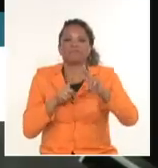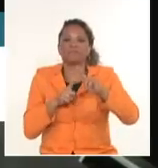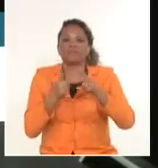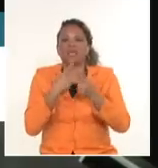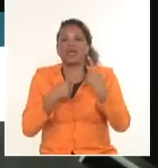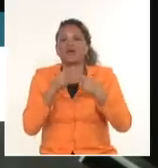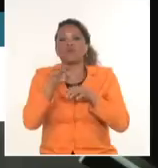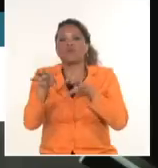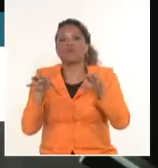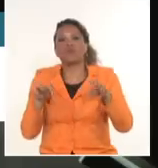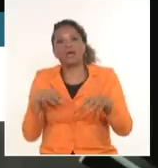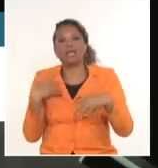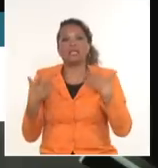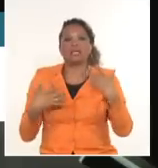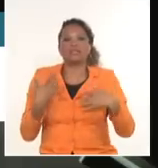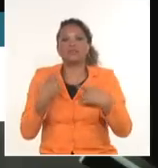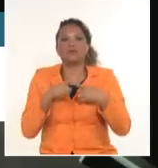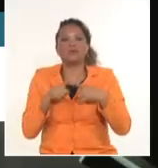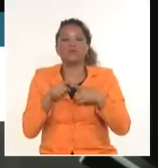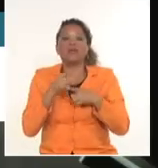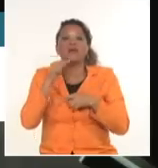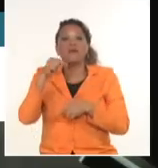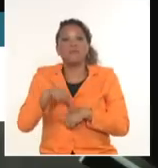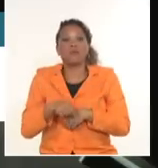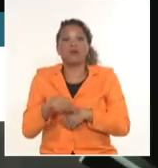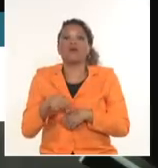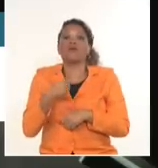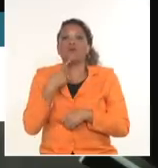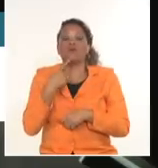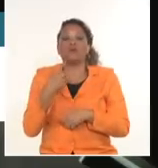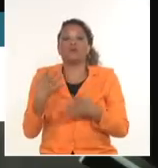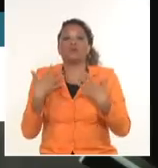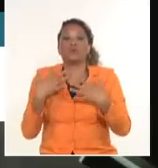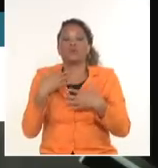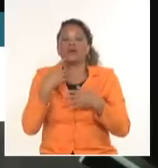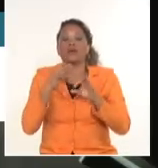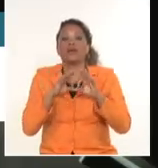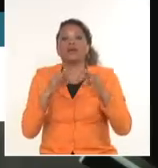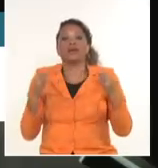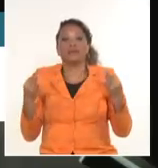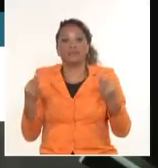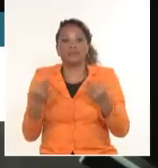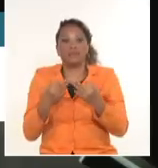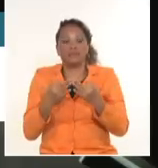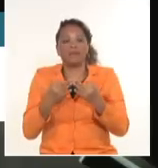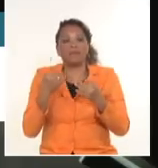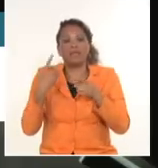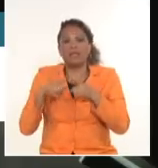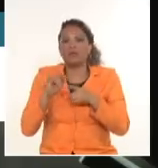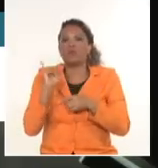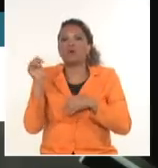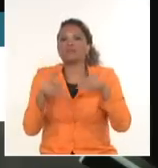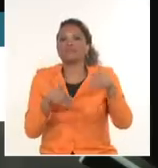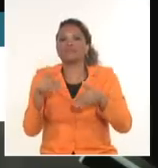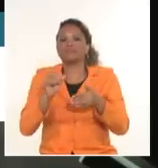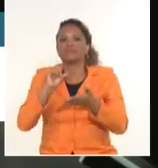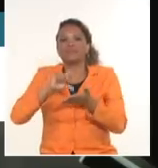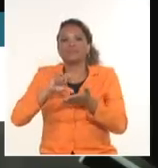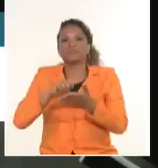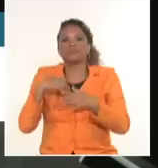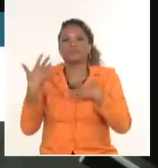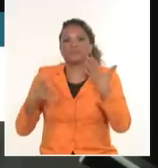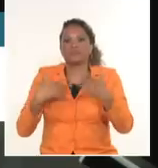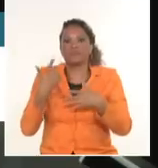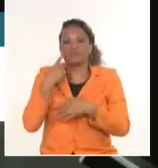lugar de recreación, porque estamos viviendo un caluroso agosto y hay familias que también se han dirigido hacia centros de recreación